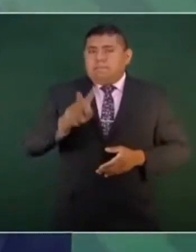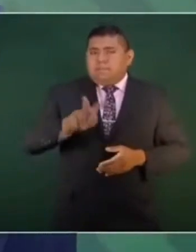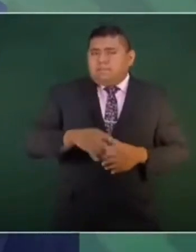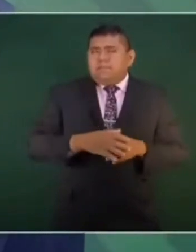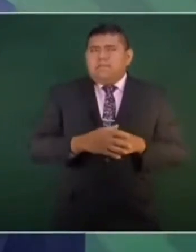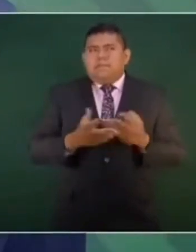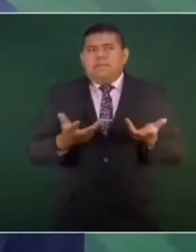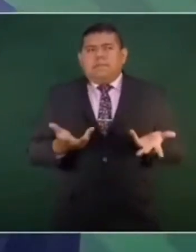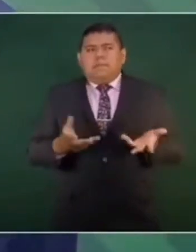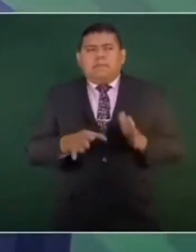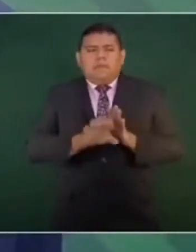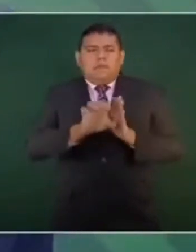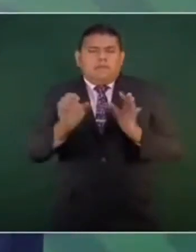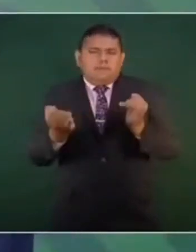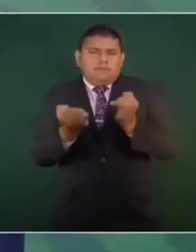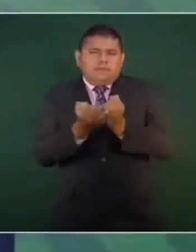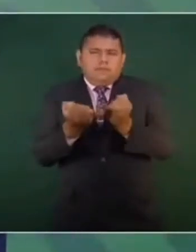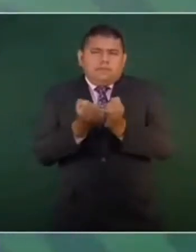y